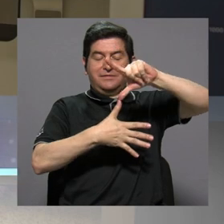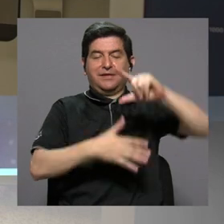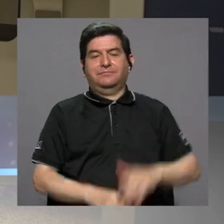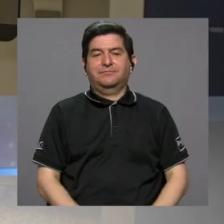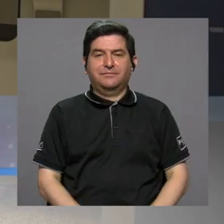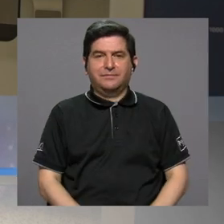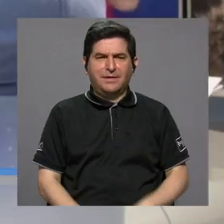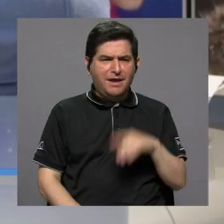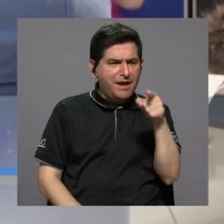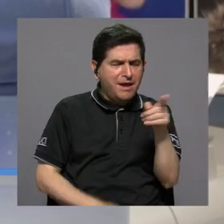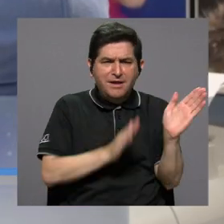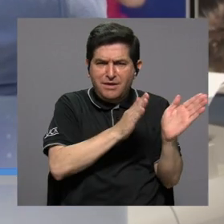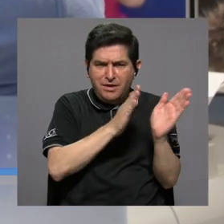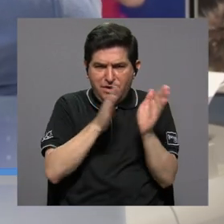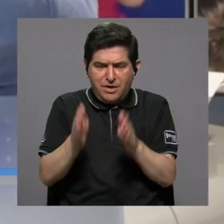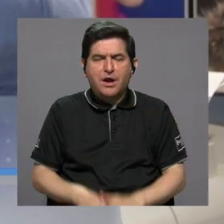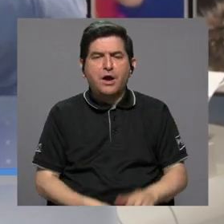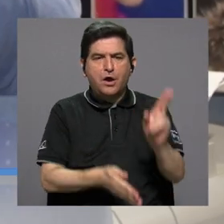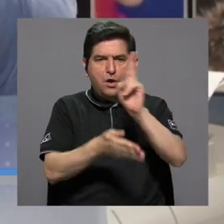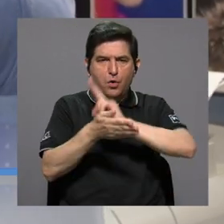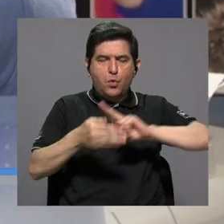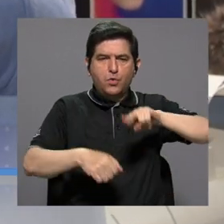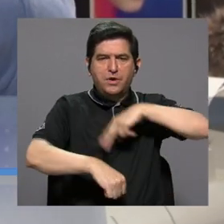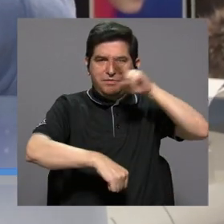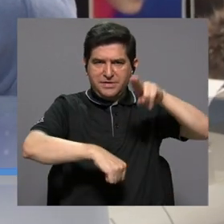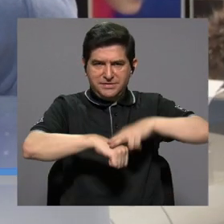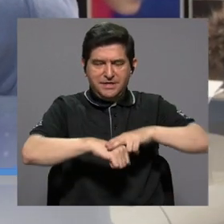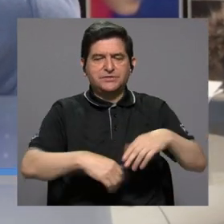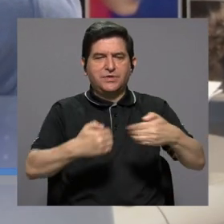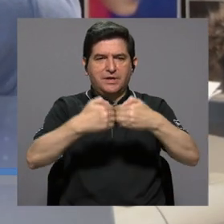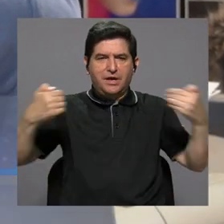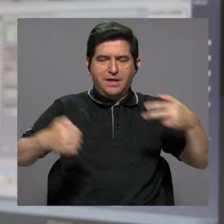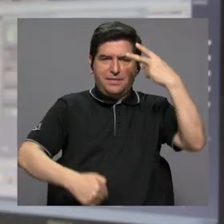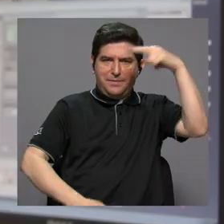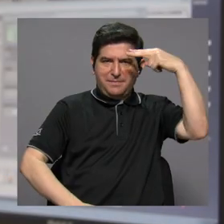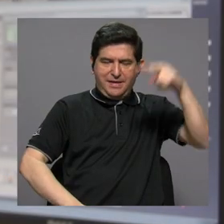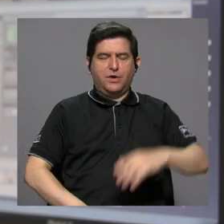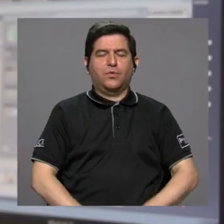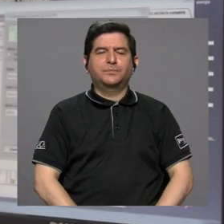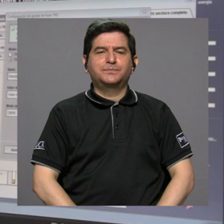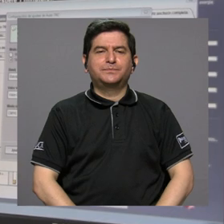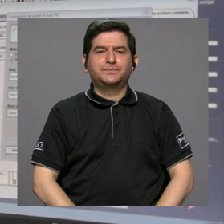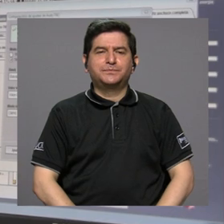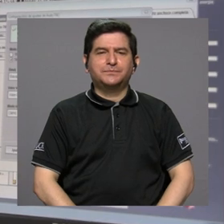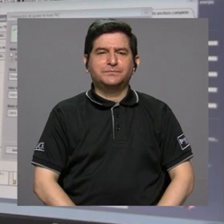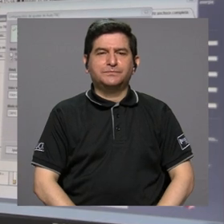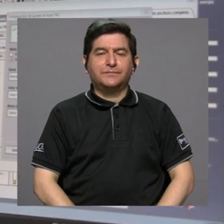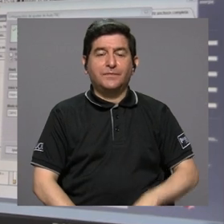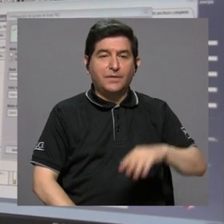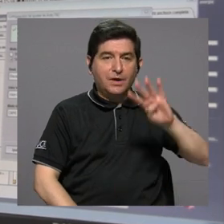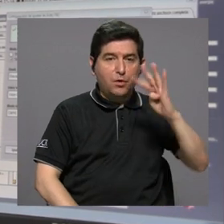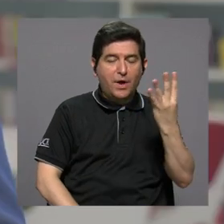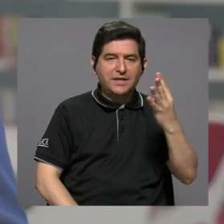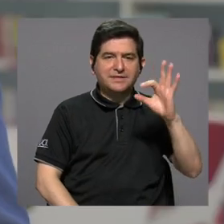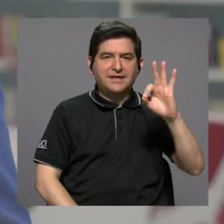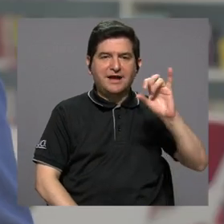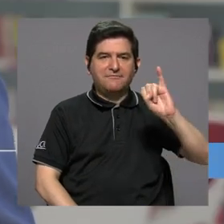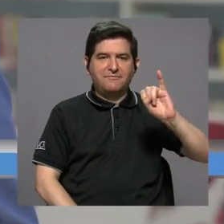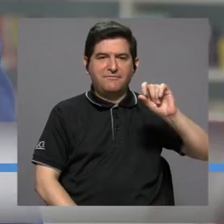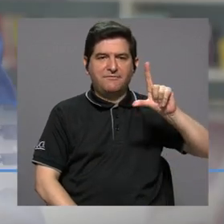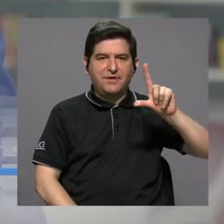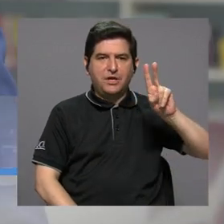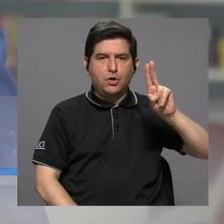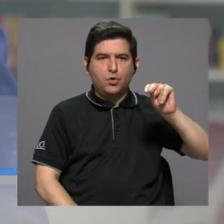Latina, la cual es organizada por la Universidad Nacional Autónoma de México, la UNAM. En la cuarta Filuni, que